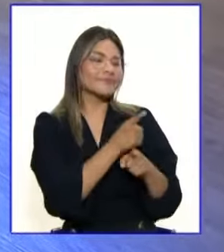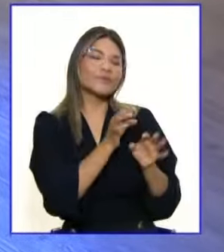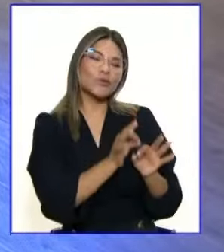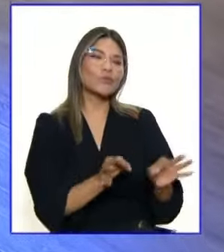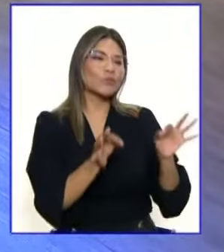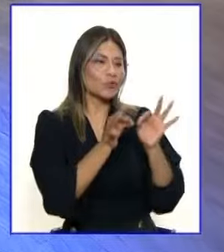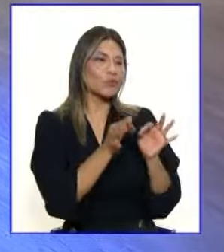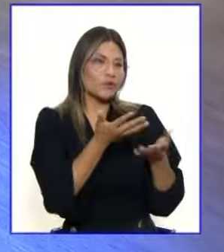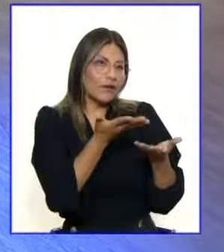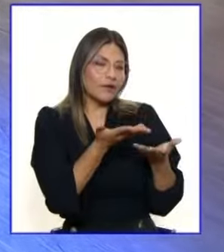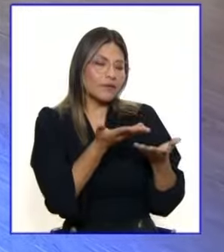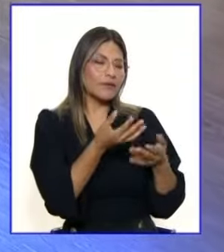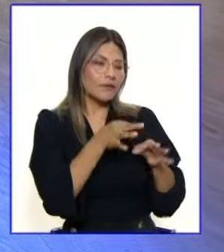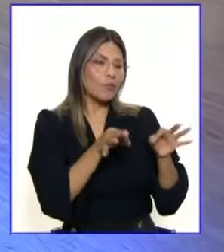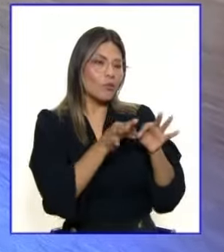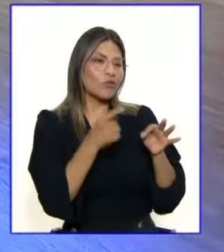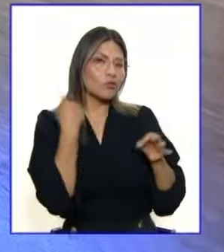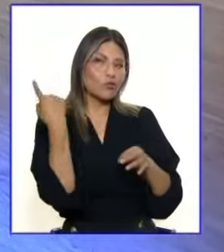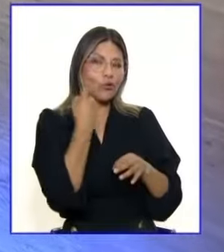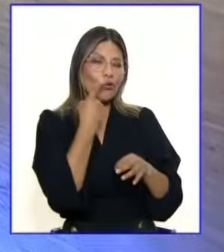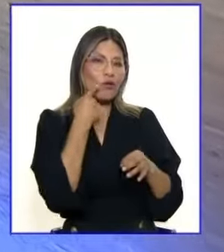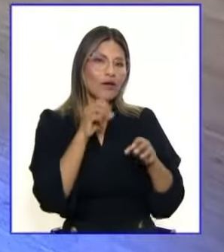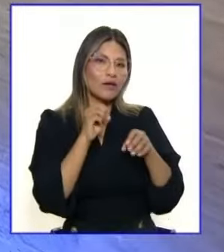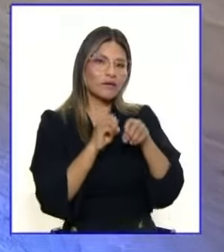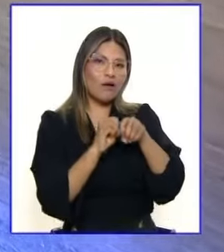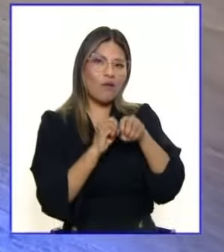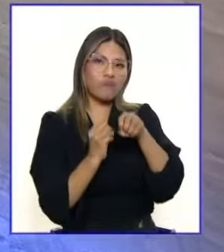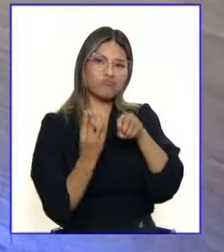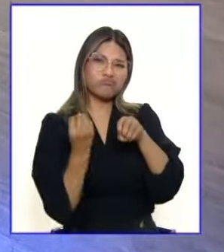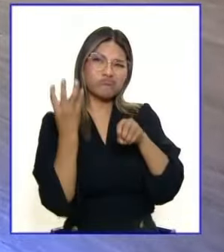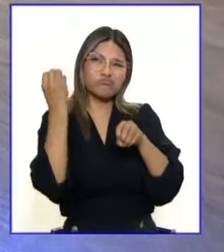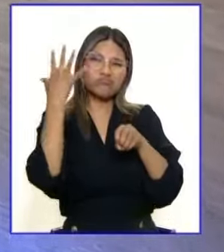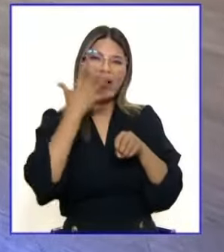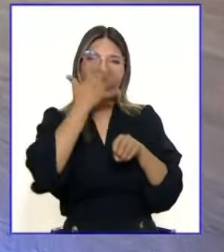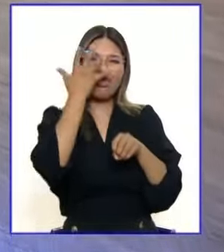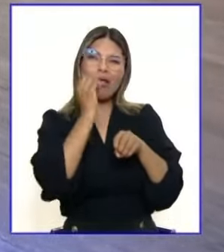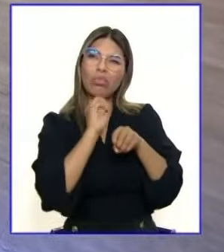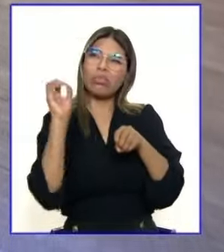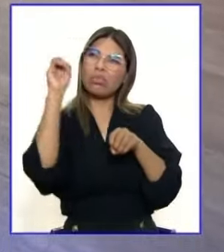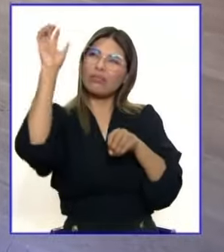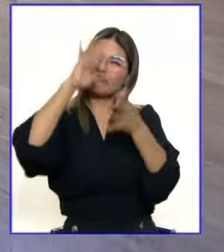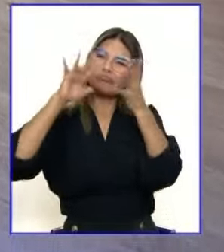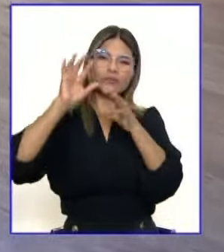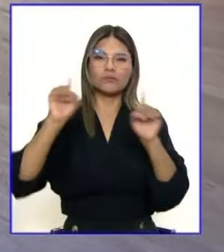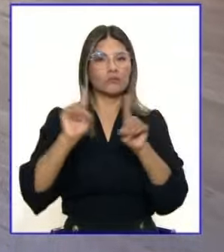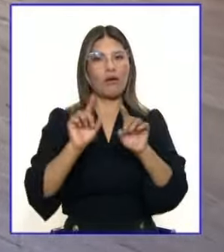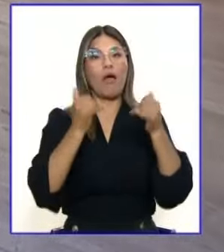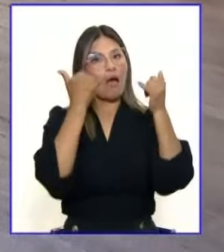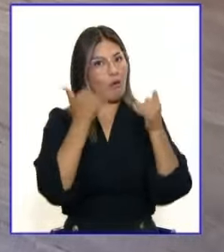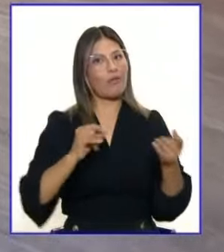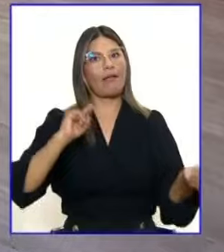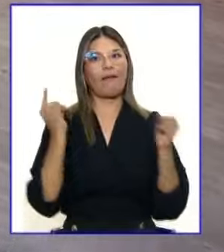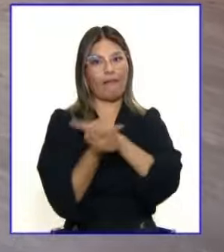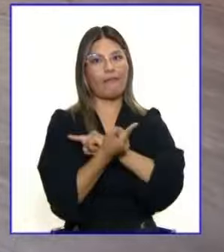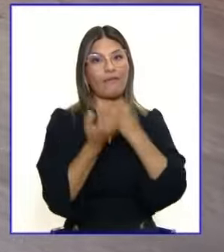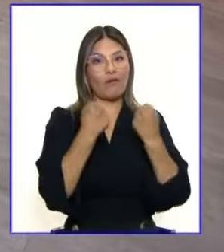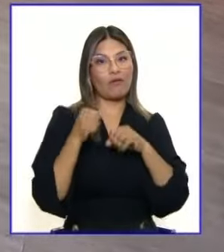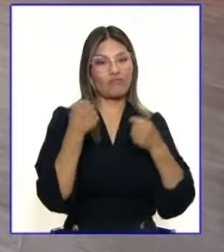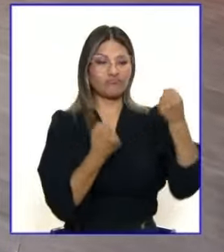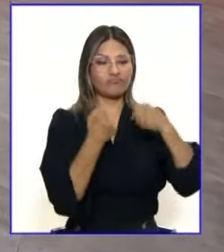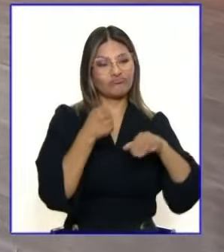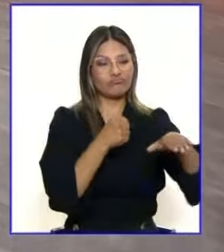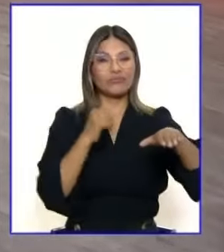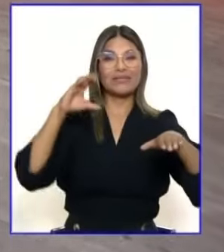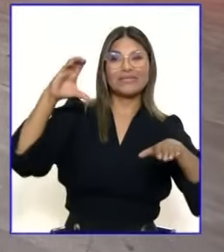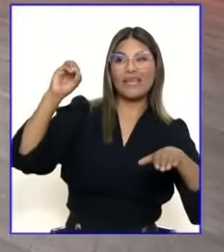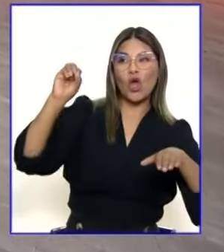del panorama de cero emisiones, ¿no? Existen, pues, como siempre manifiesto, la teoría del cambio climático antropogénica, que es de origen humano, que el CO2